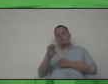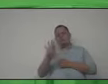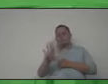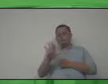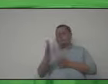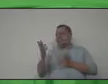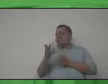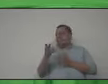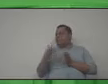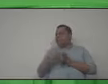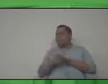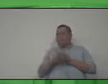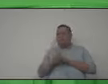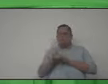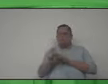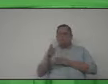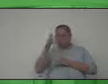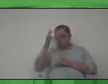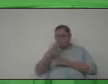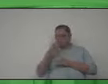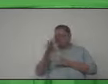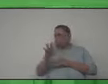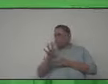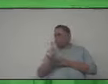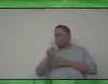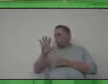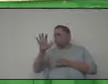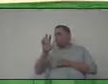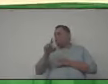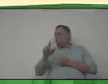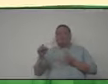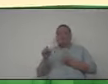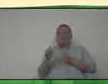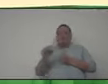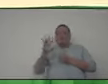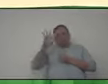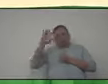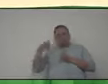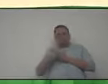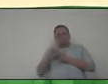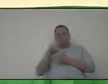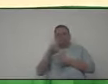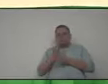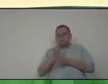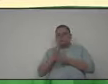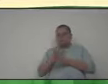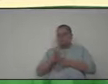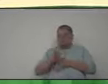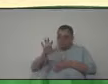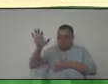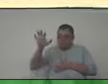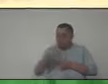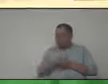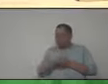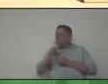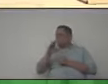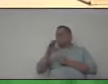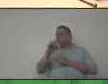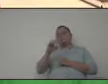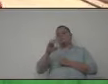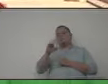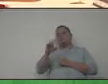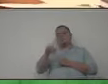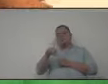entrada de nuestros usuarios diagnosticados con cáncer. Y en Bogotá tenemos Instituto Cancerológico, tenemos Oncolai,